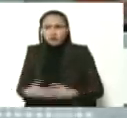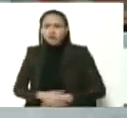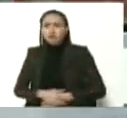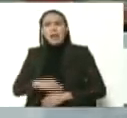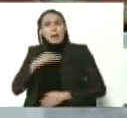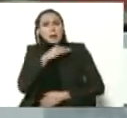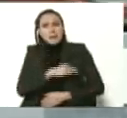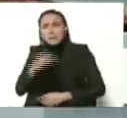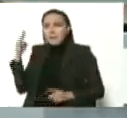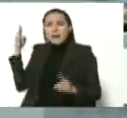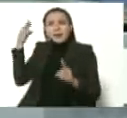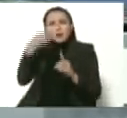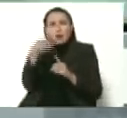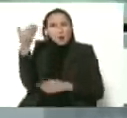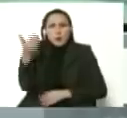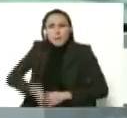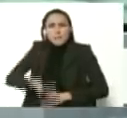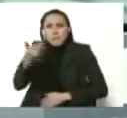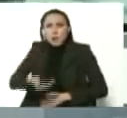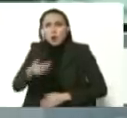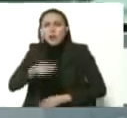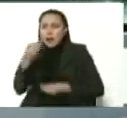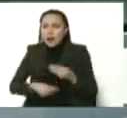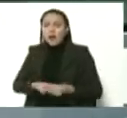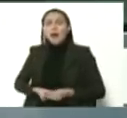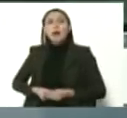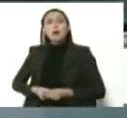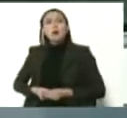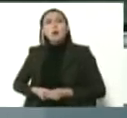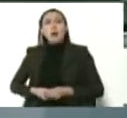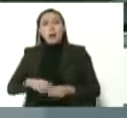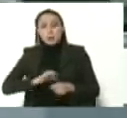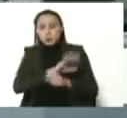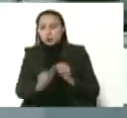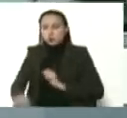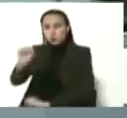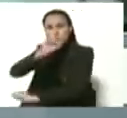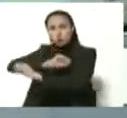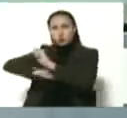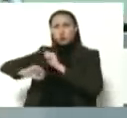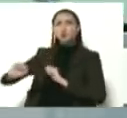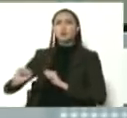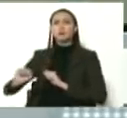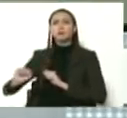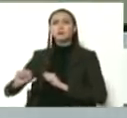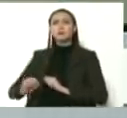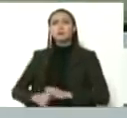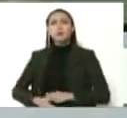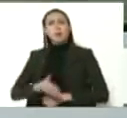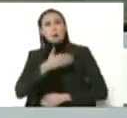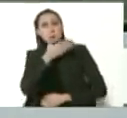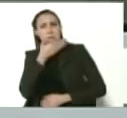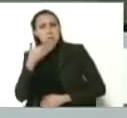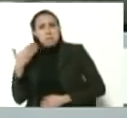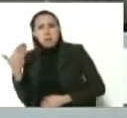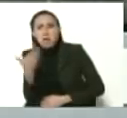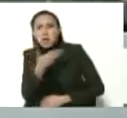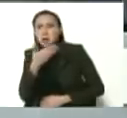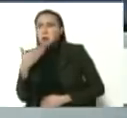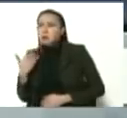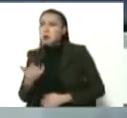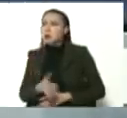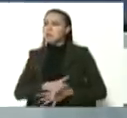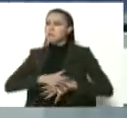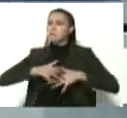misión fundamental en la batalla contra el COVID, expandir, mejorar y